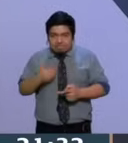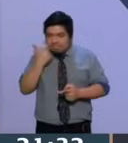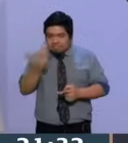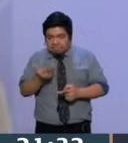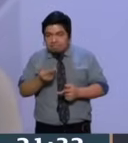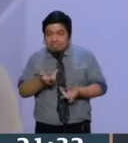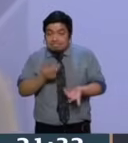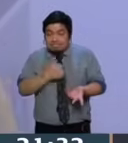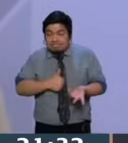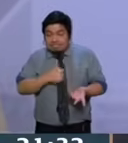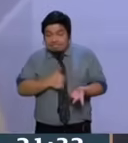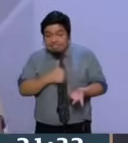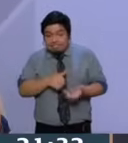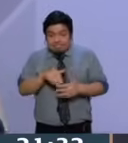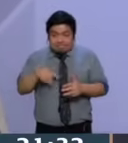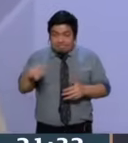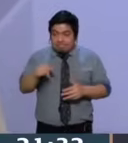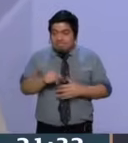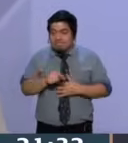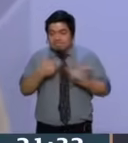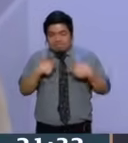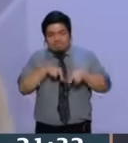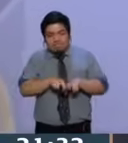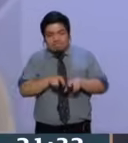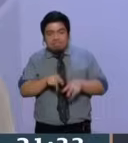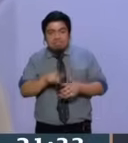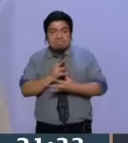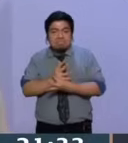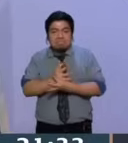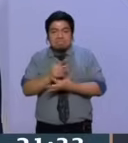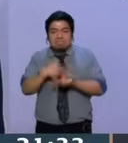porque desgraciadamente aquí lo acaba de decir quien representa, cree que